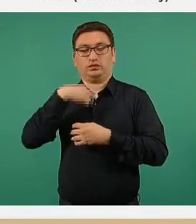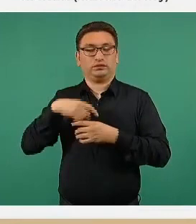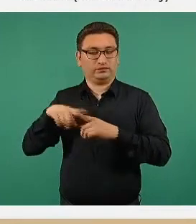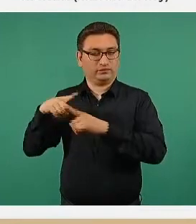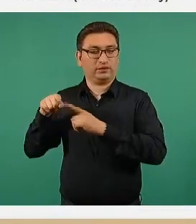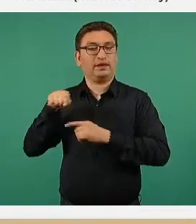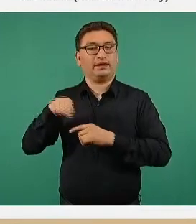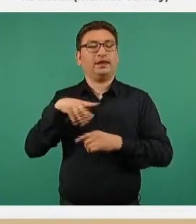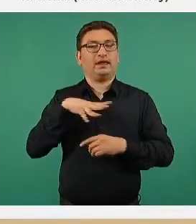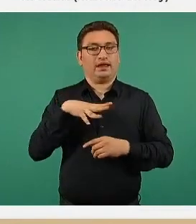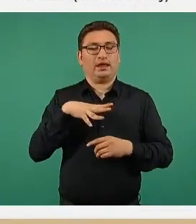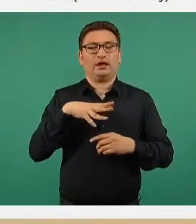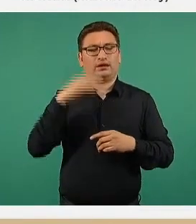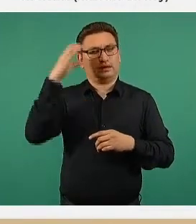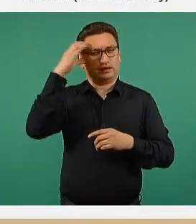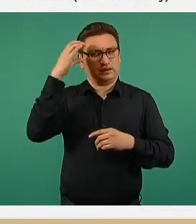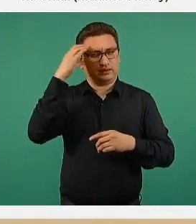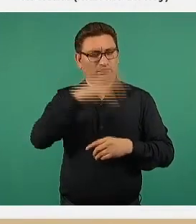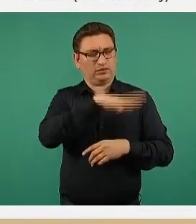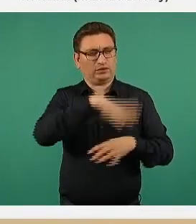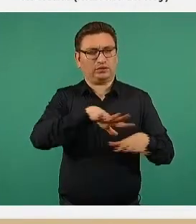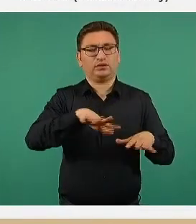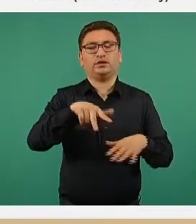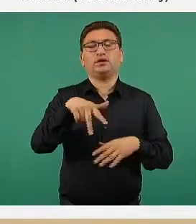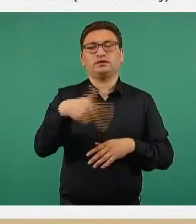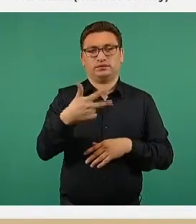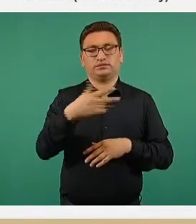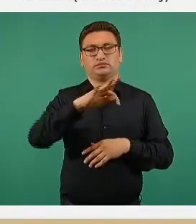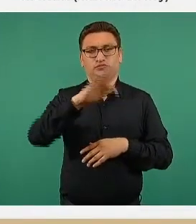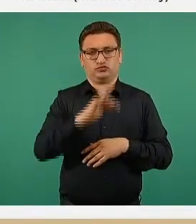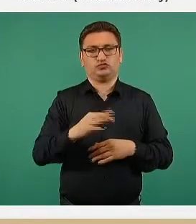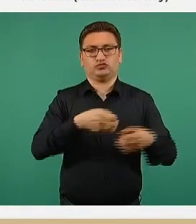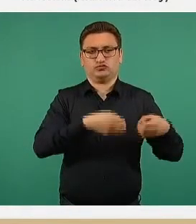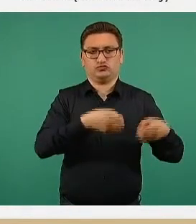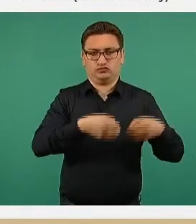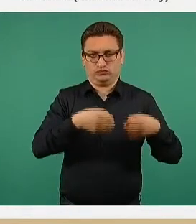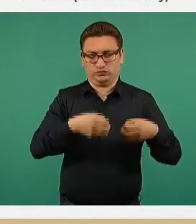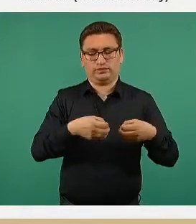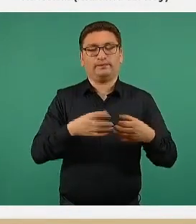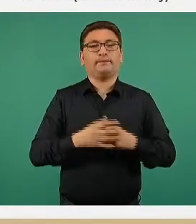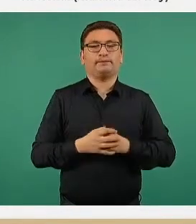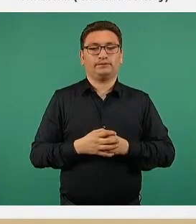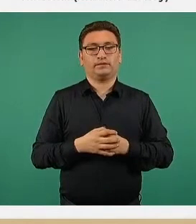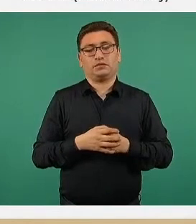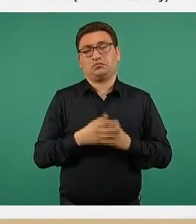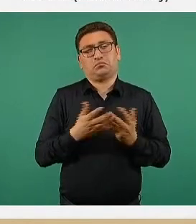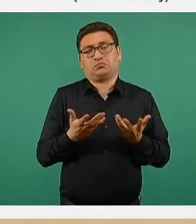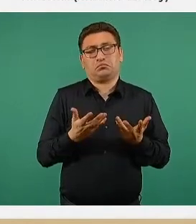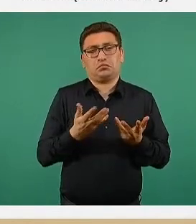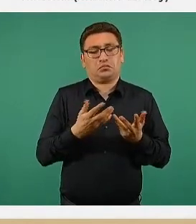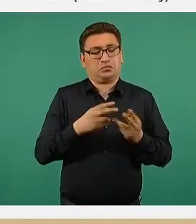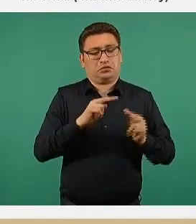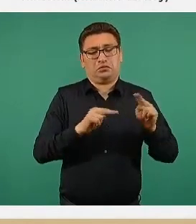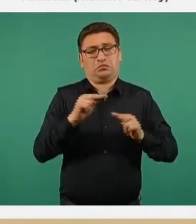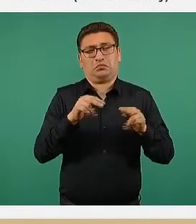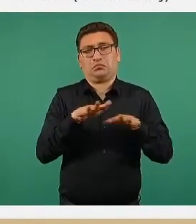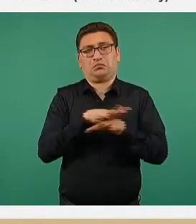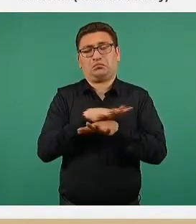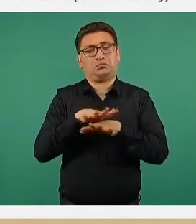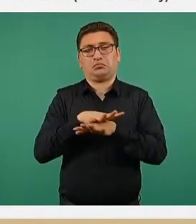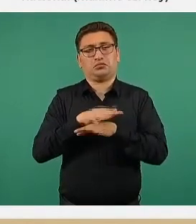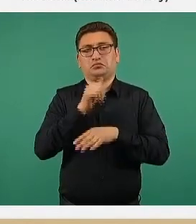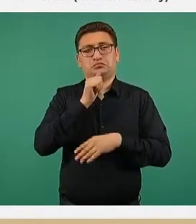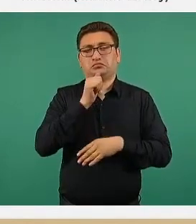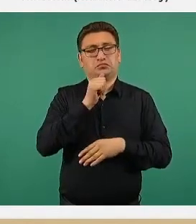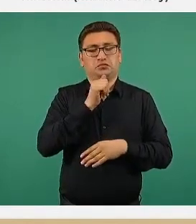una ocupación respecto a las camas generales del 13%, y esta no tuvo ningún cambio con respecto al